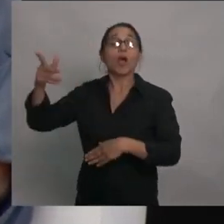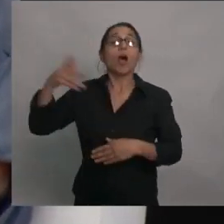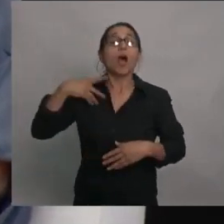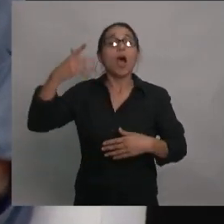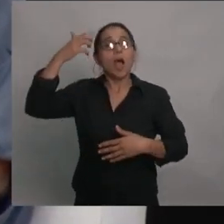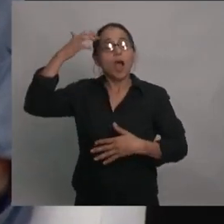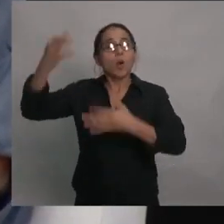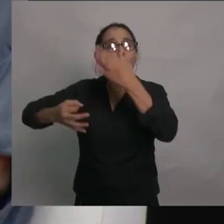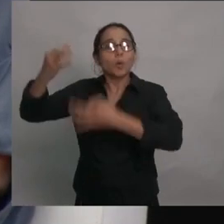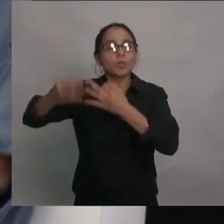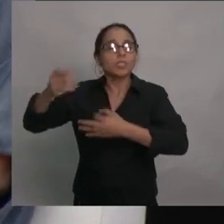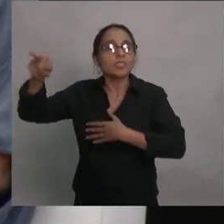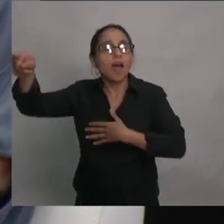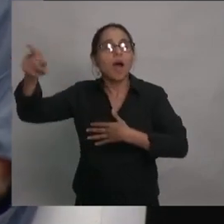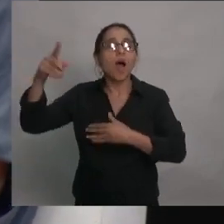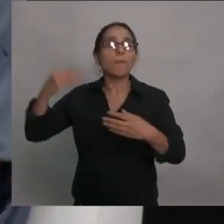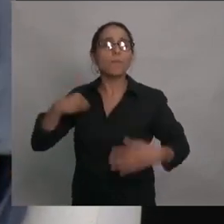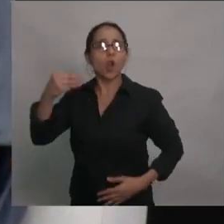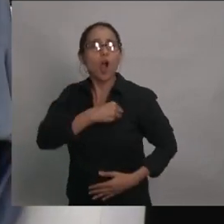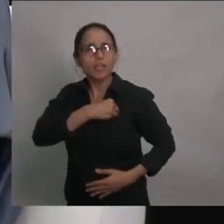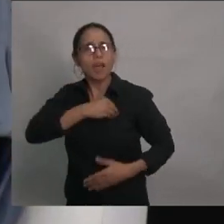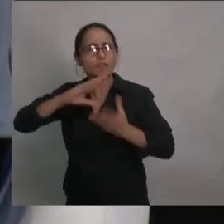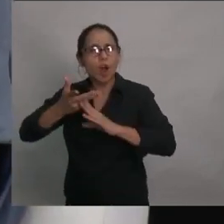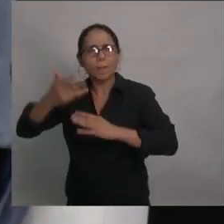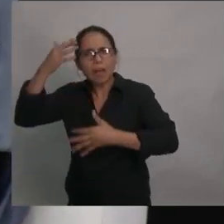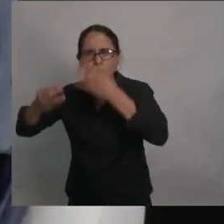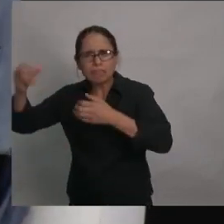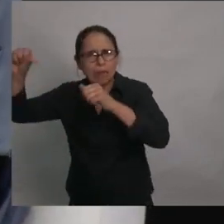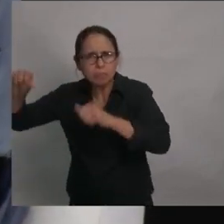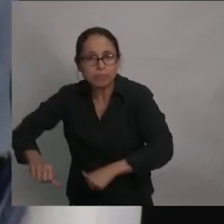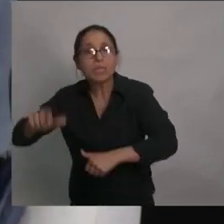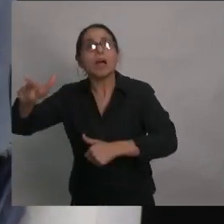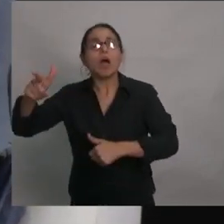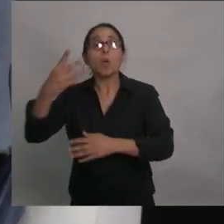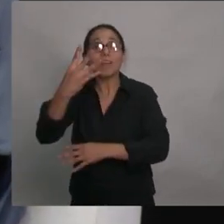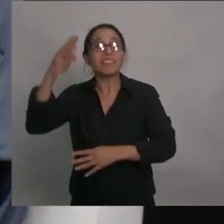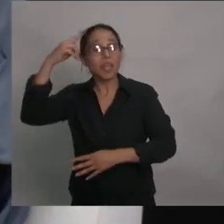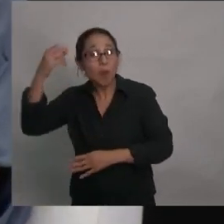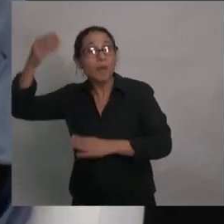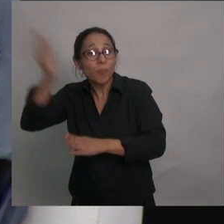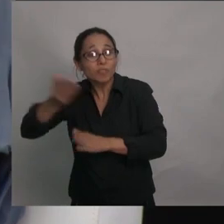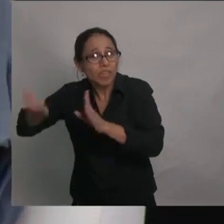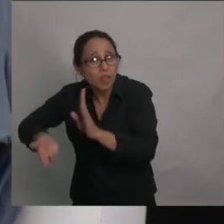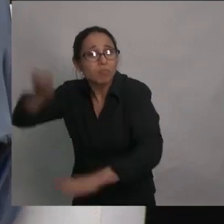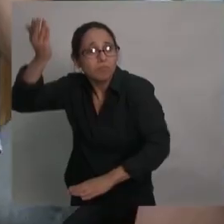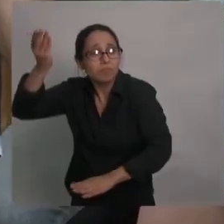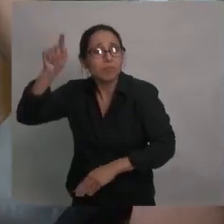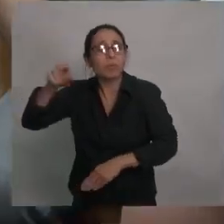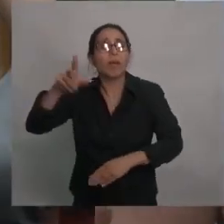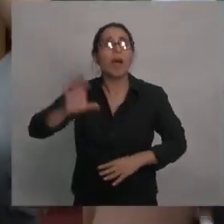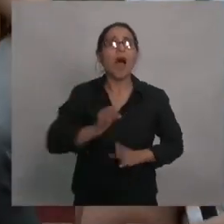235 escaños en 2015, subió un 49%. Y Liga Norte, de 18 escaños en